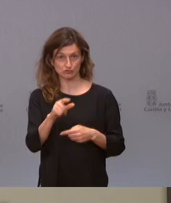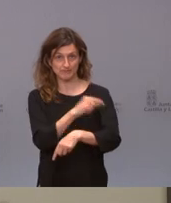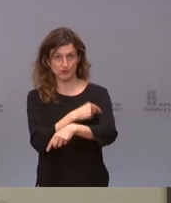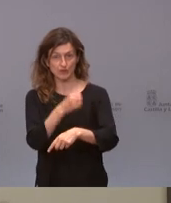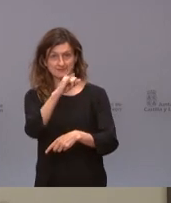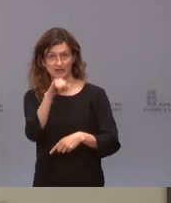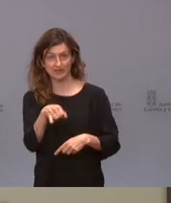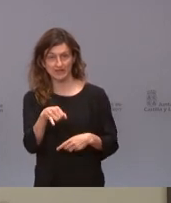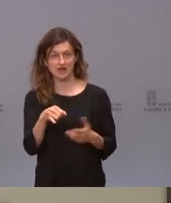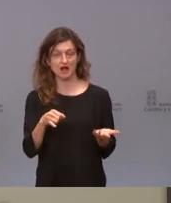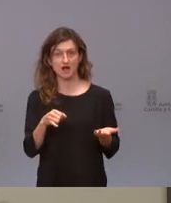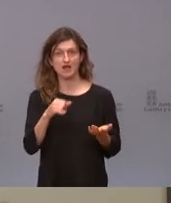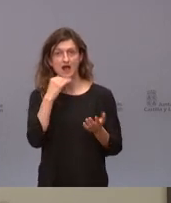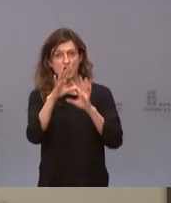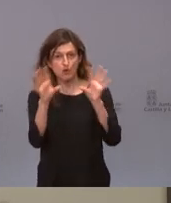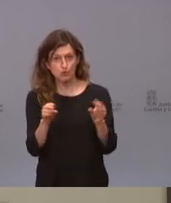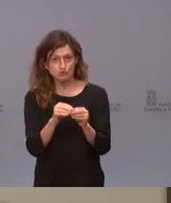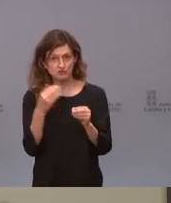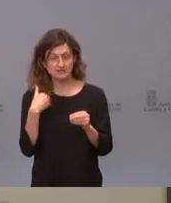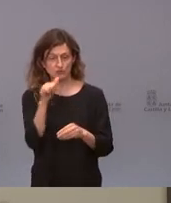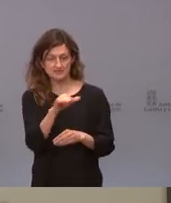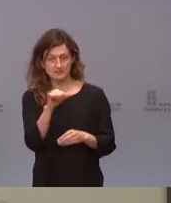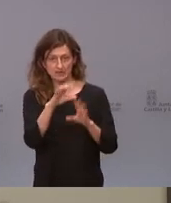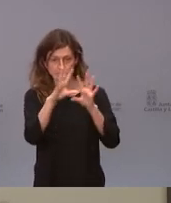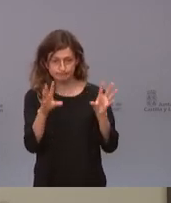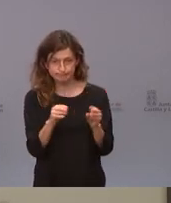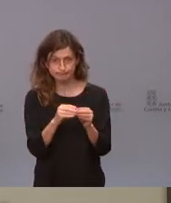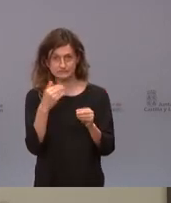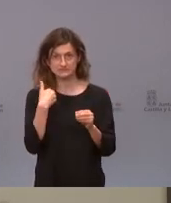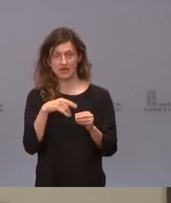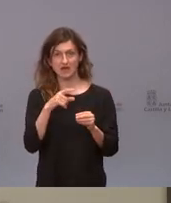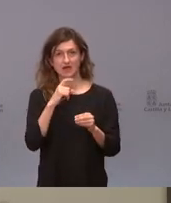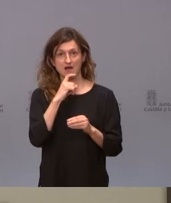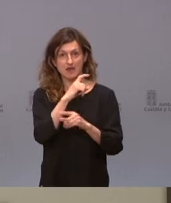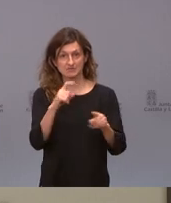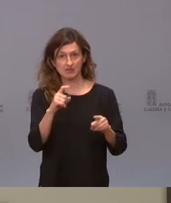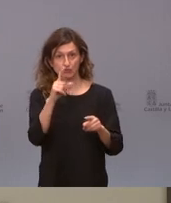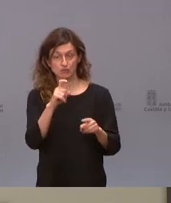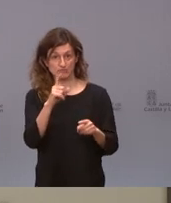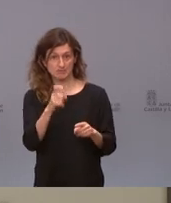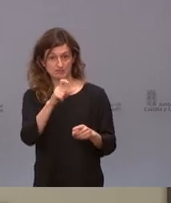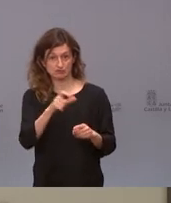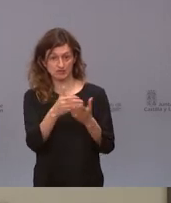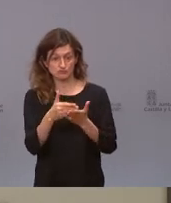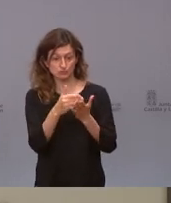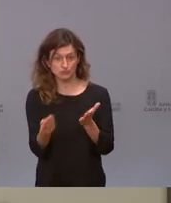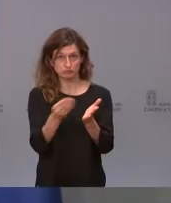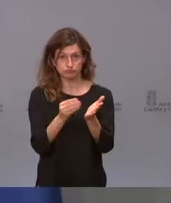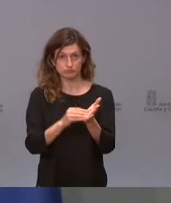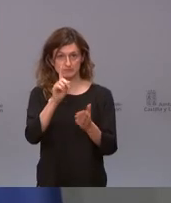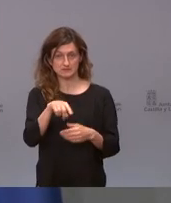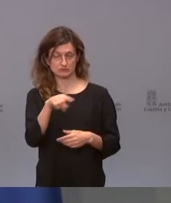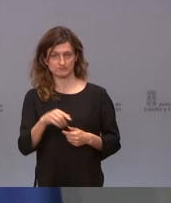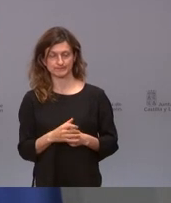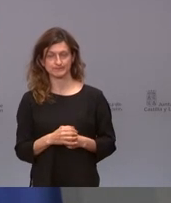astrazéneca no sé si hay conclusión ya que han pasado unas semanas y si se han notificado algunos más que hayan estado en estudio gracias a